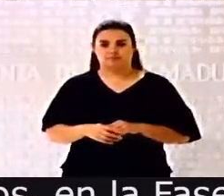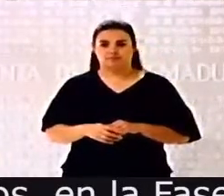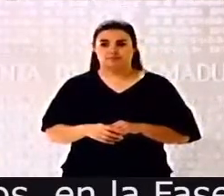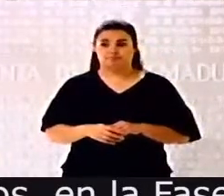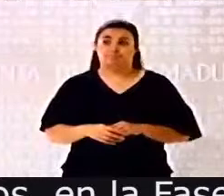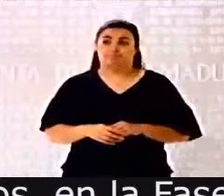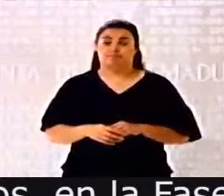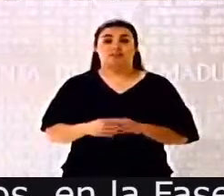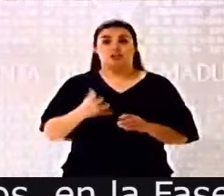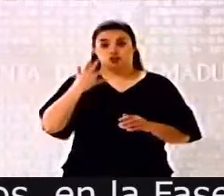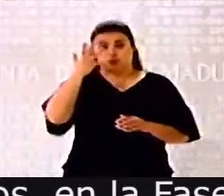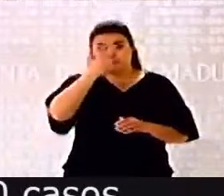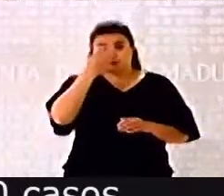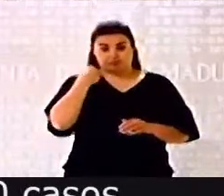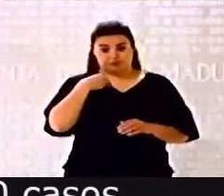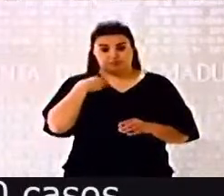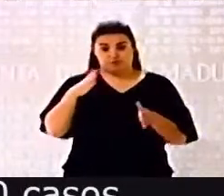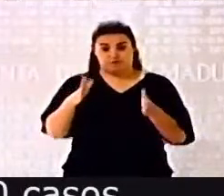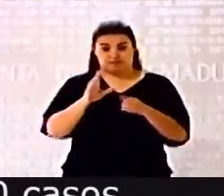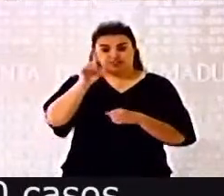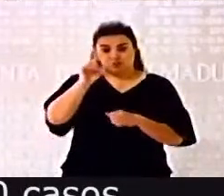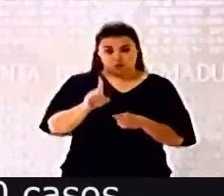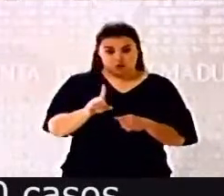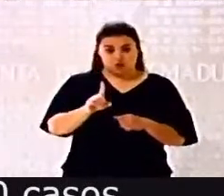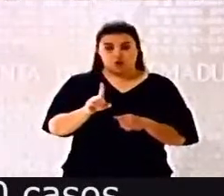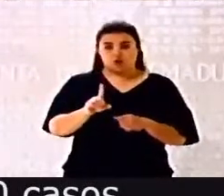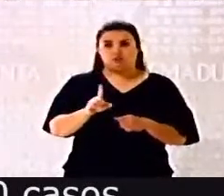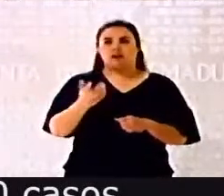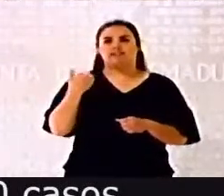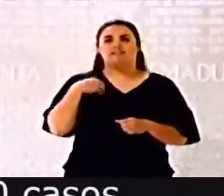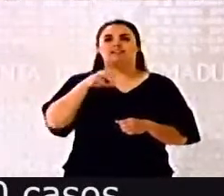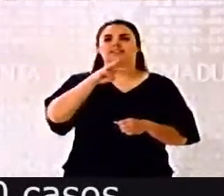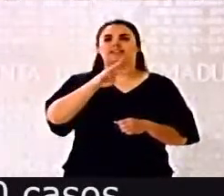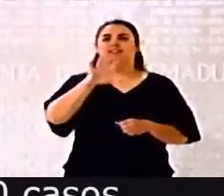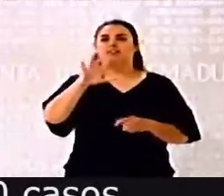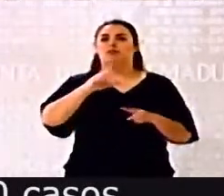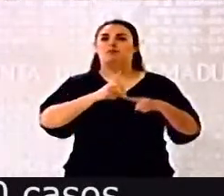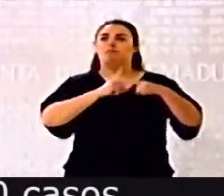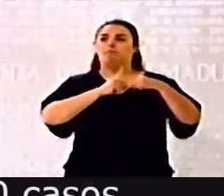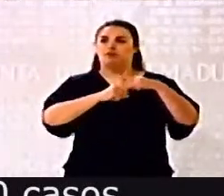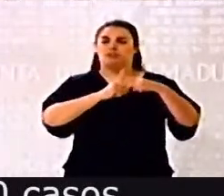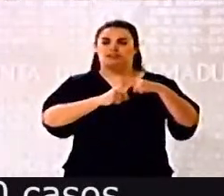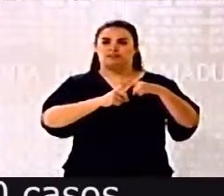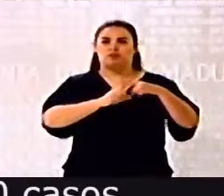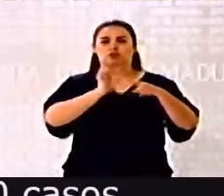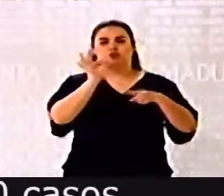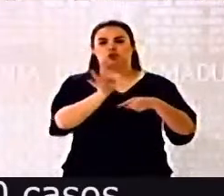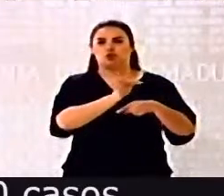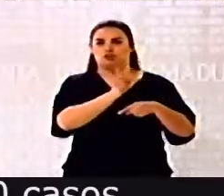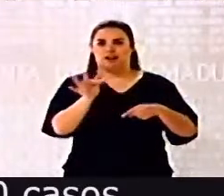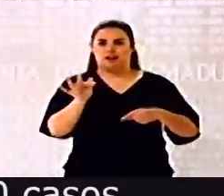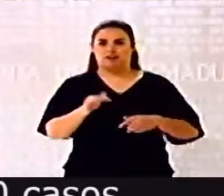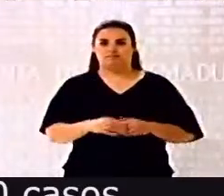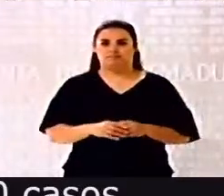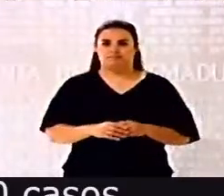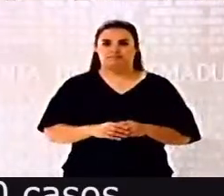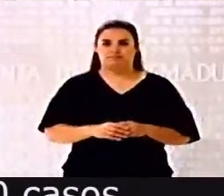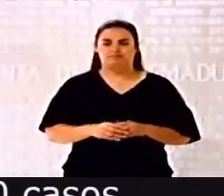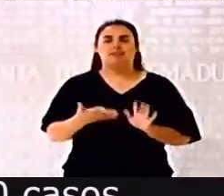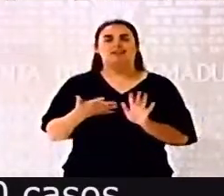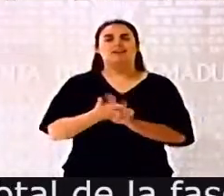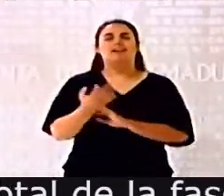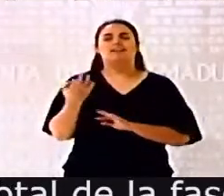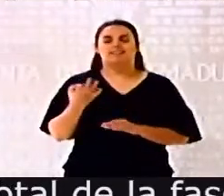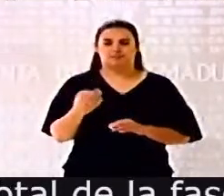De estos sospechosos, en la fase 1 hubo 35 positivos en el total de la fase. Es